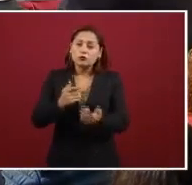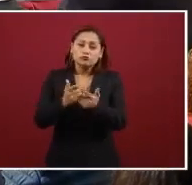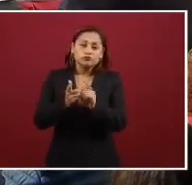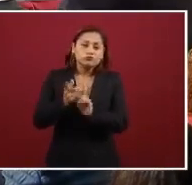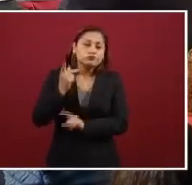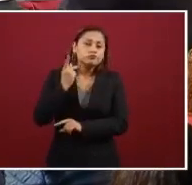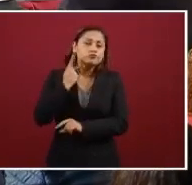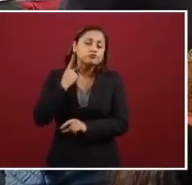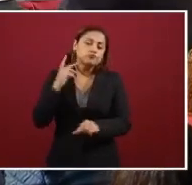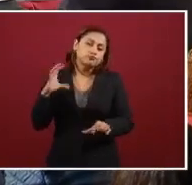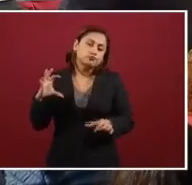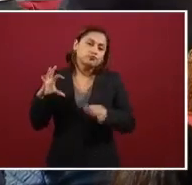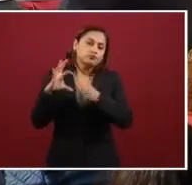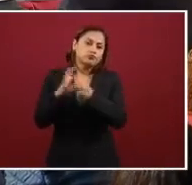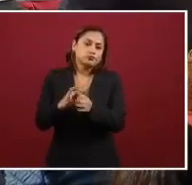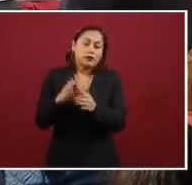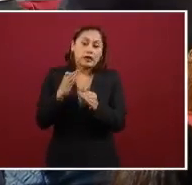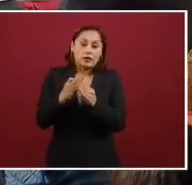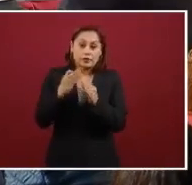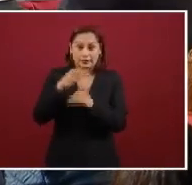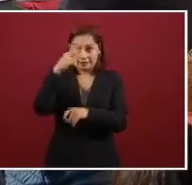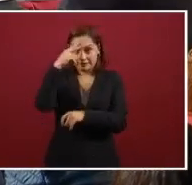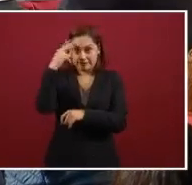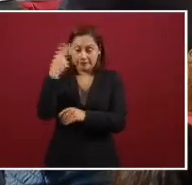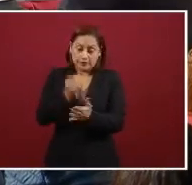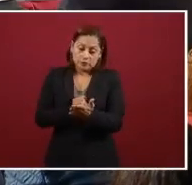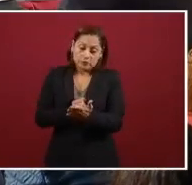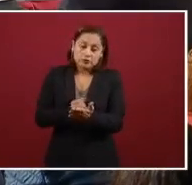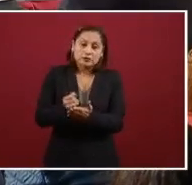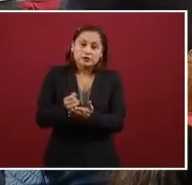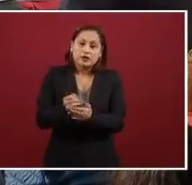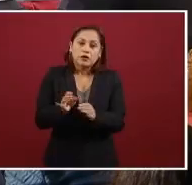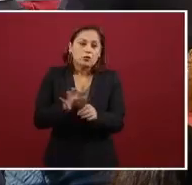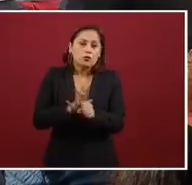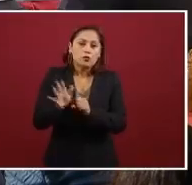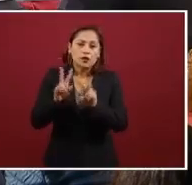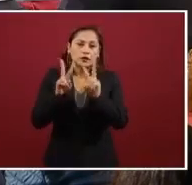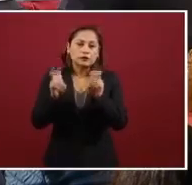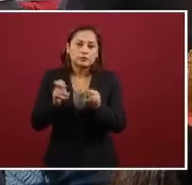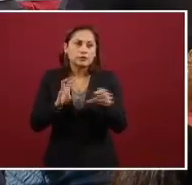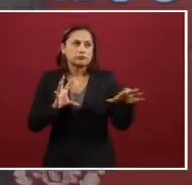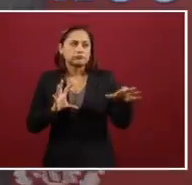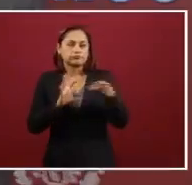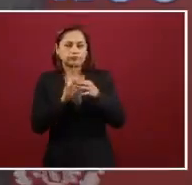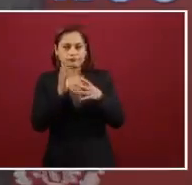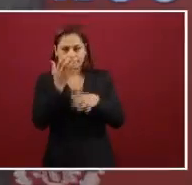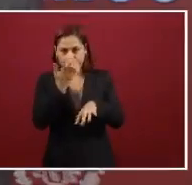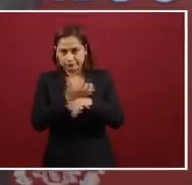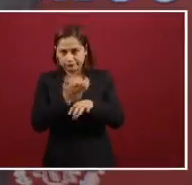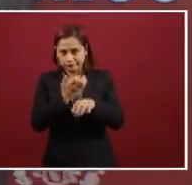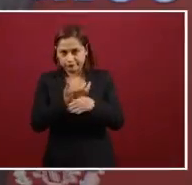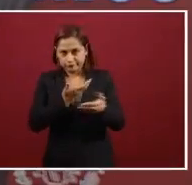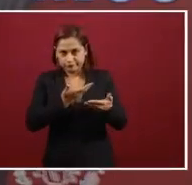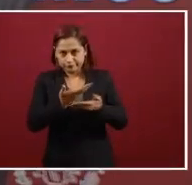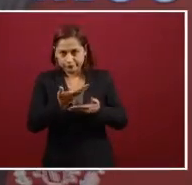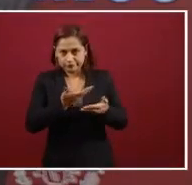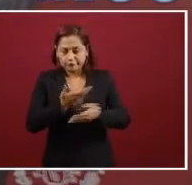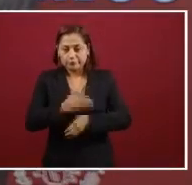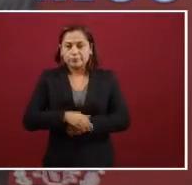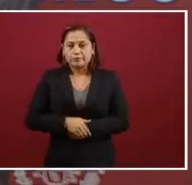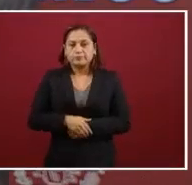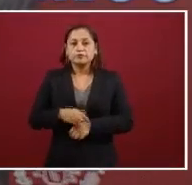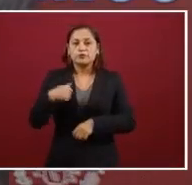más importantes para México en este momento, que son con Estados Unidos. Entonces, les invité a la Cancillería, fueron todas las